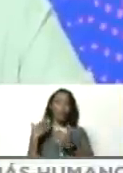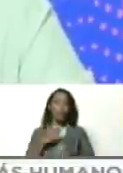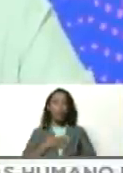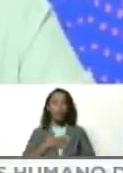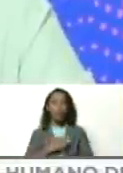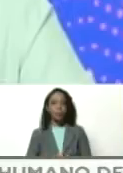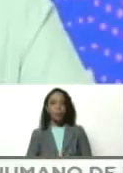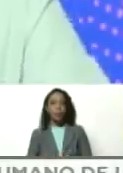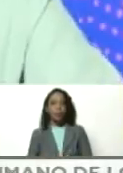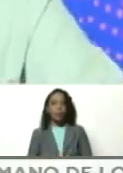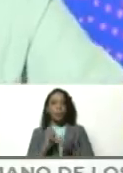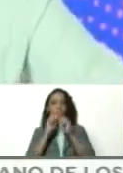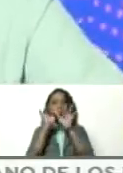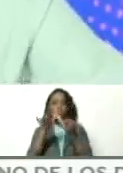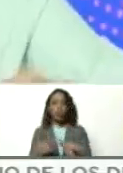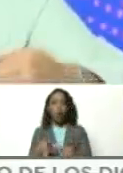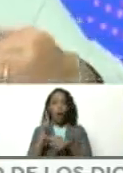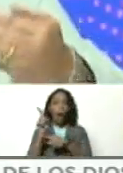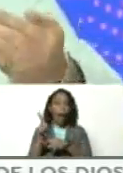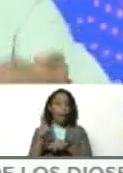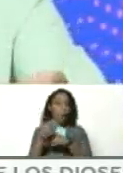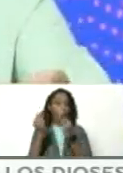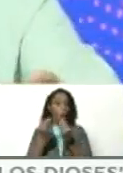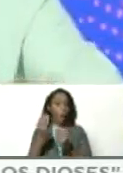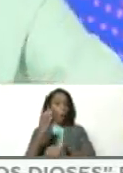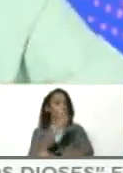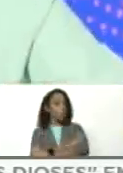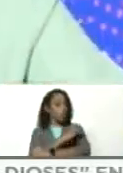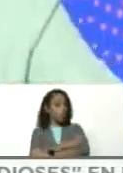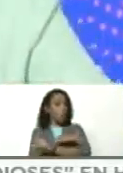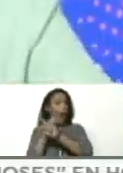y sus bendiciones. Ellos como opositores.